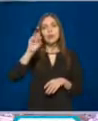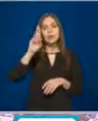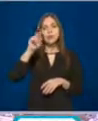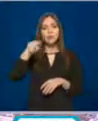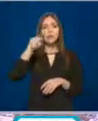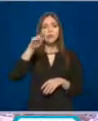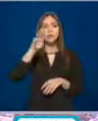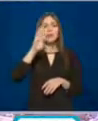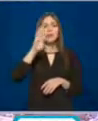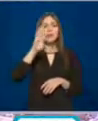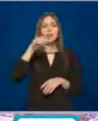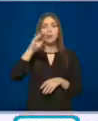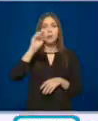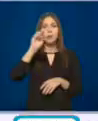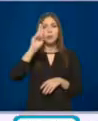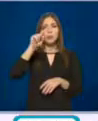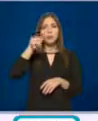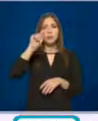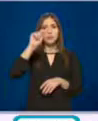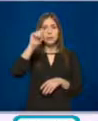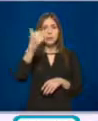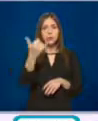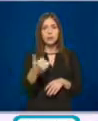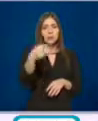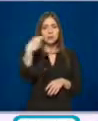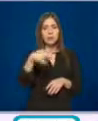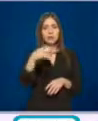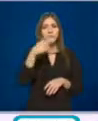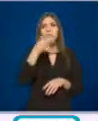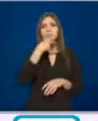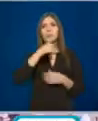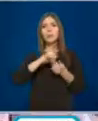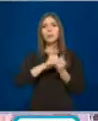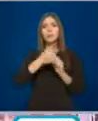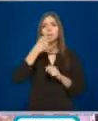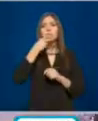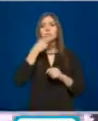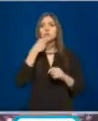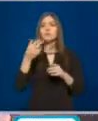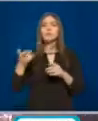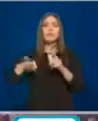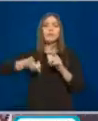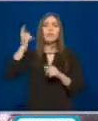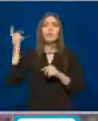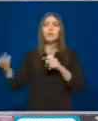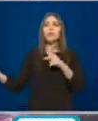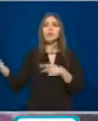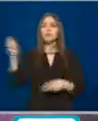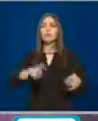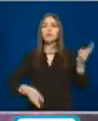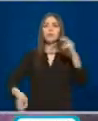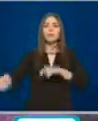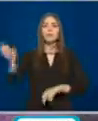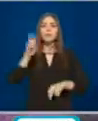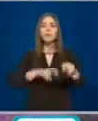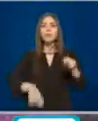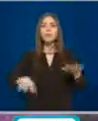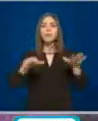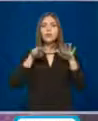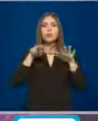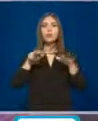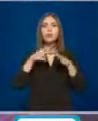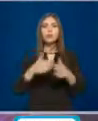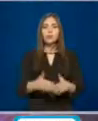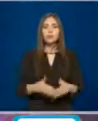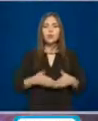que en la película es Clark Gable, se amotina, suben a 18, entre ellos al capitán y 18 no amotinados, a una